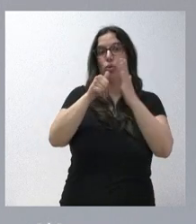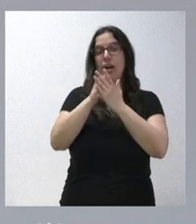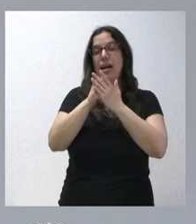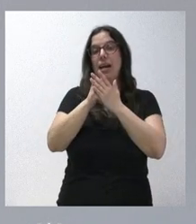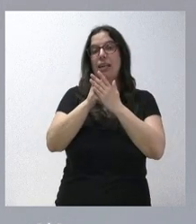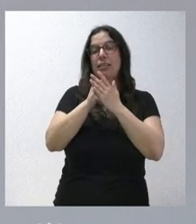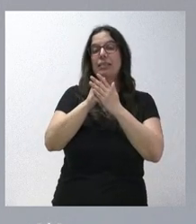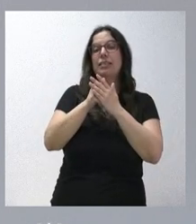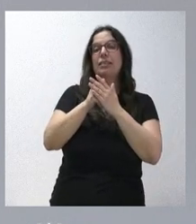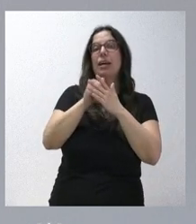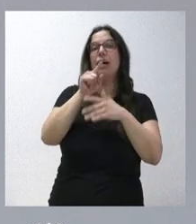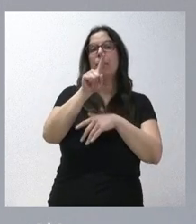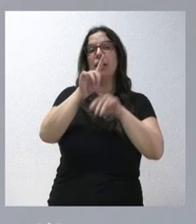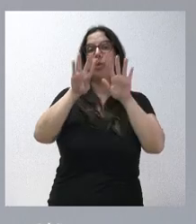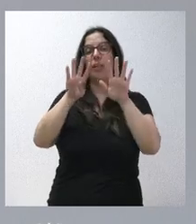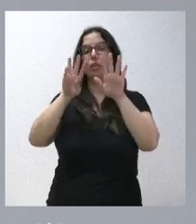de diciembre de